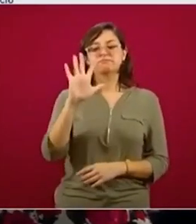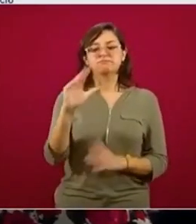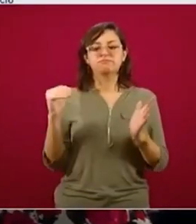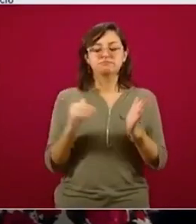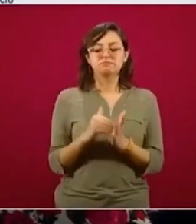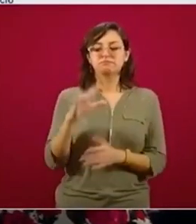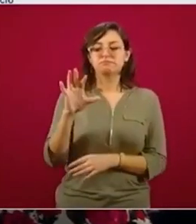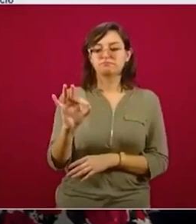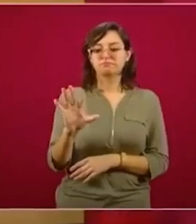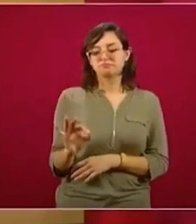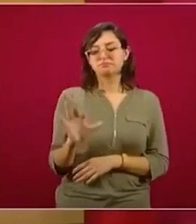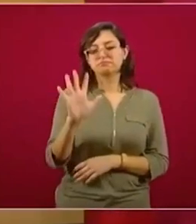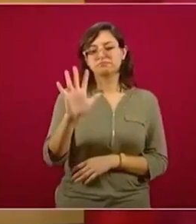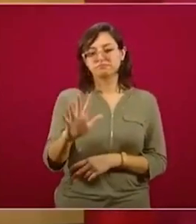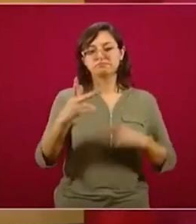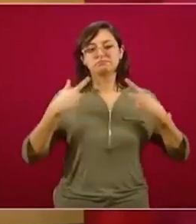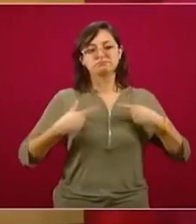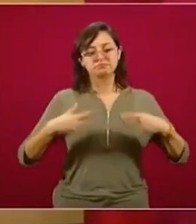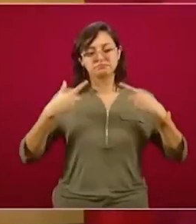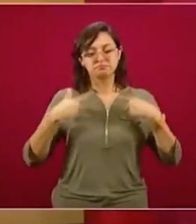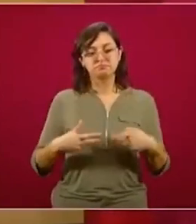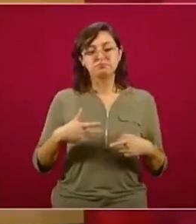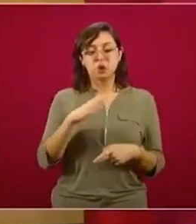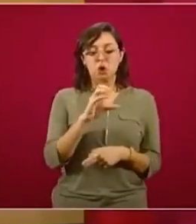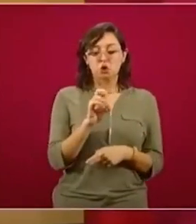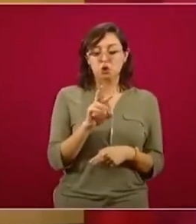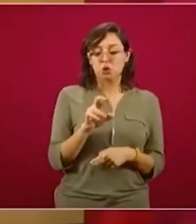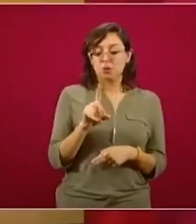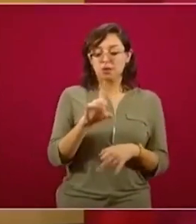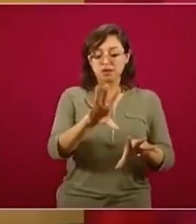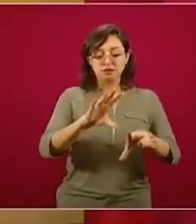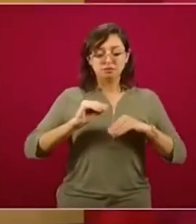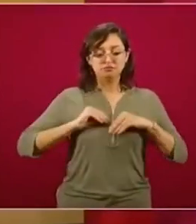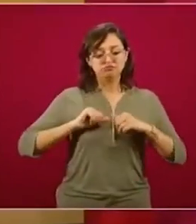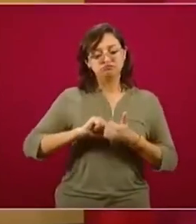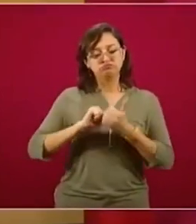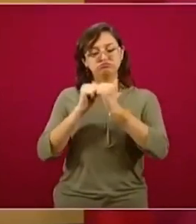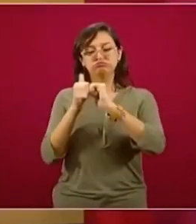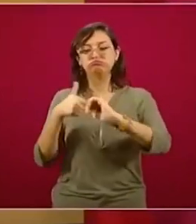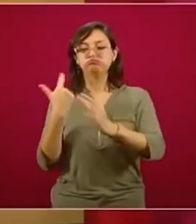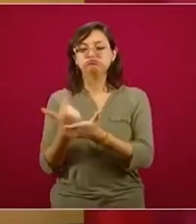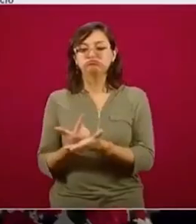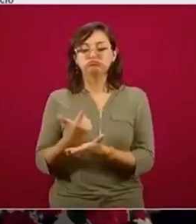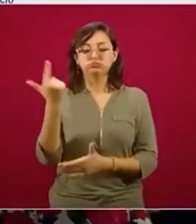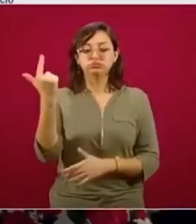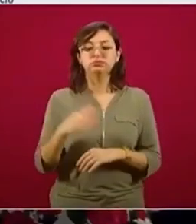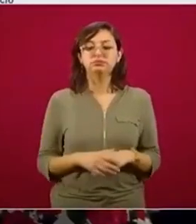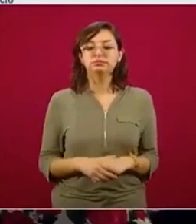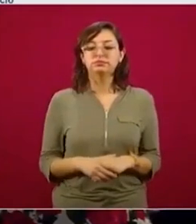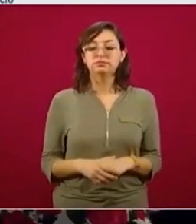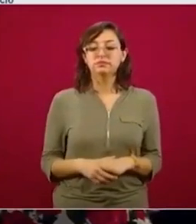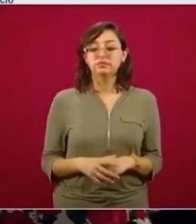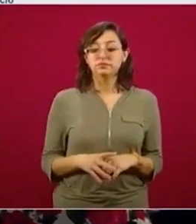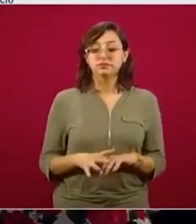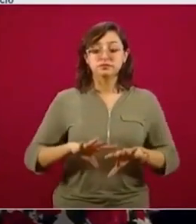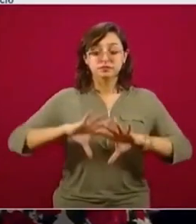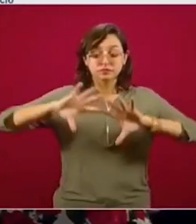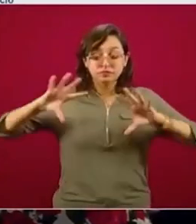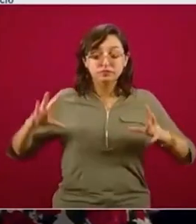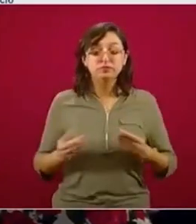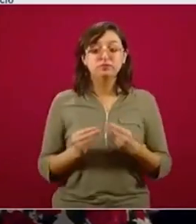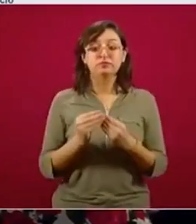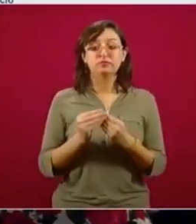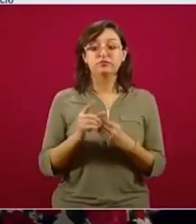por las complicaciones de kobe y 169 mil han sido estudiadas en todo